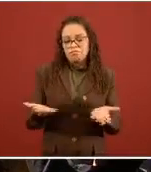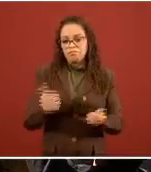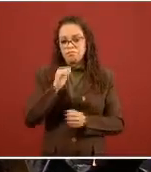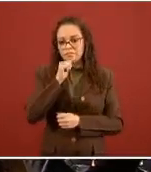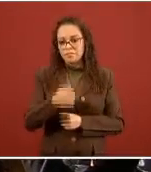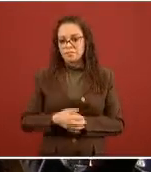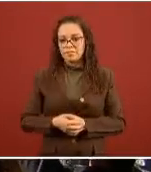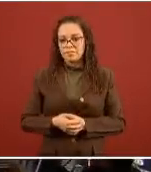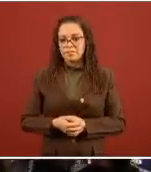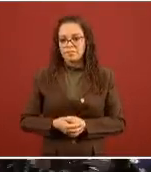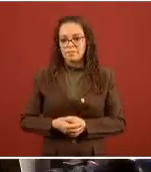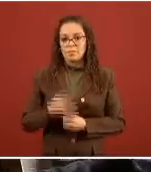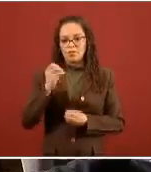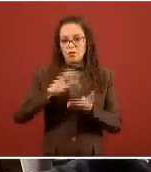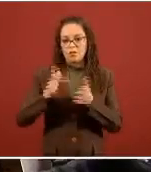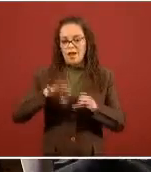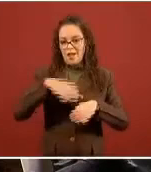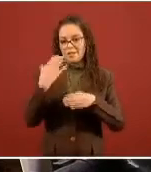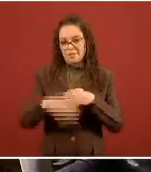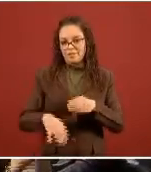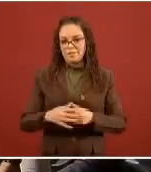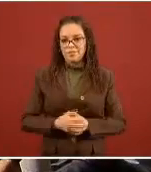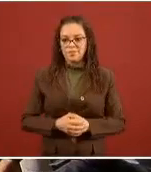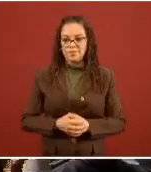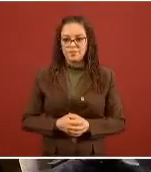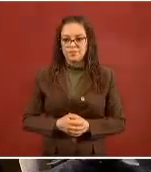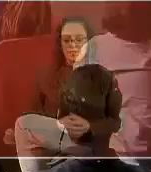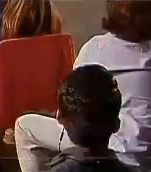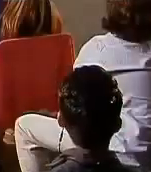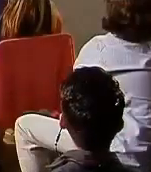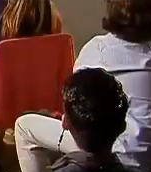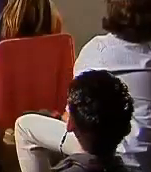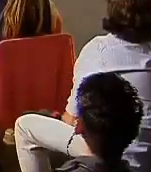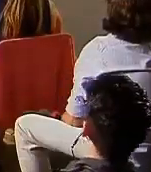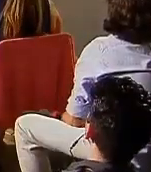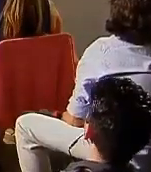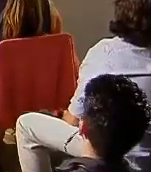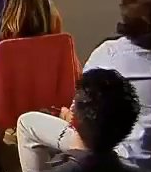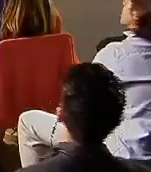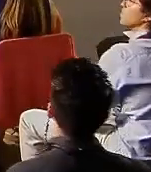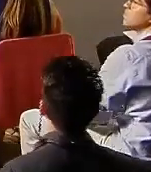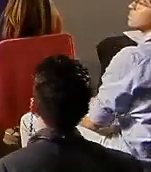el término. Muchas gracias. Aquí terminamos. Gracias. Mañana empezamos.